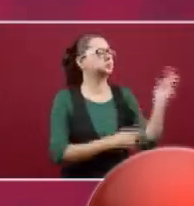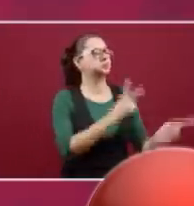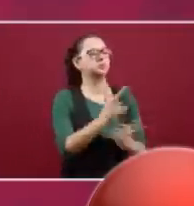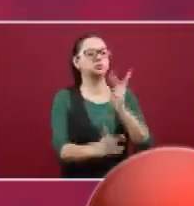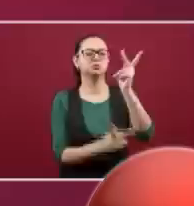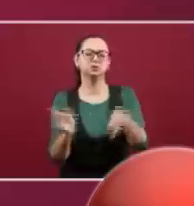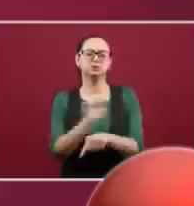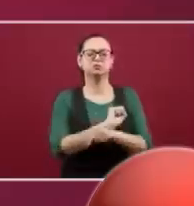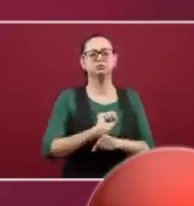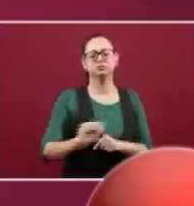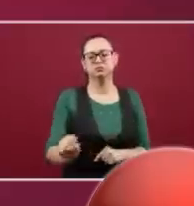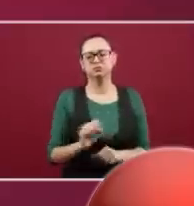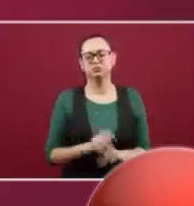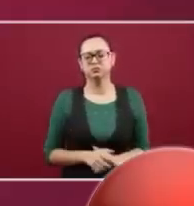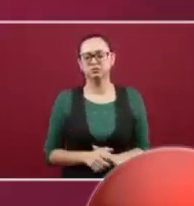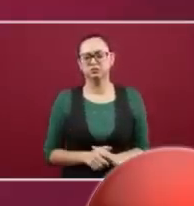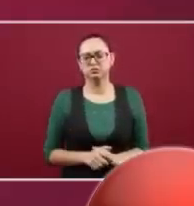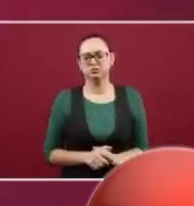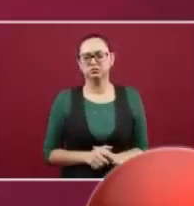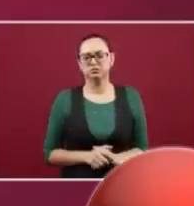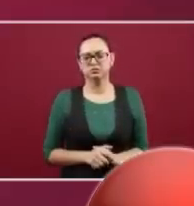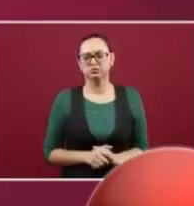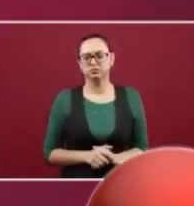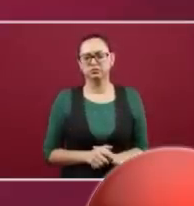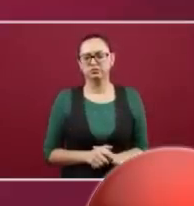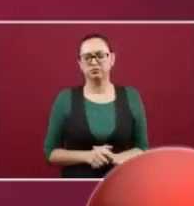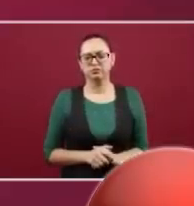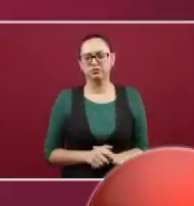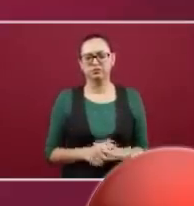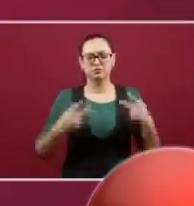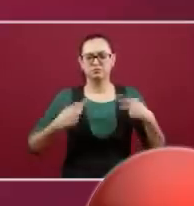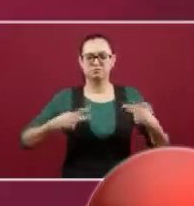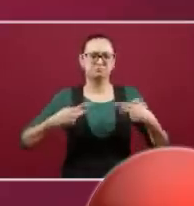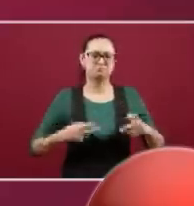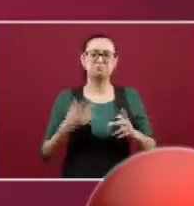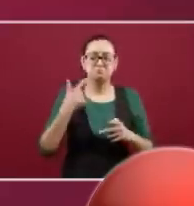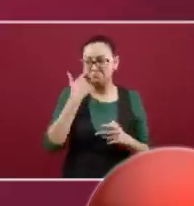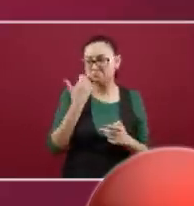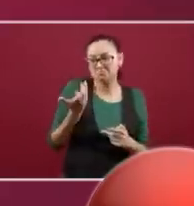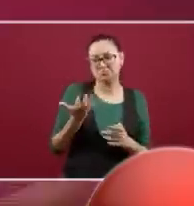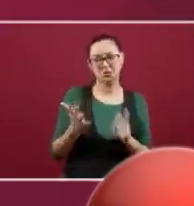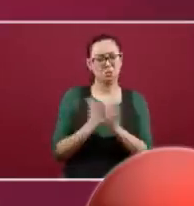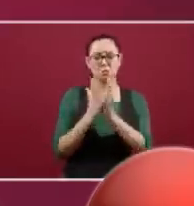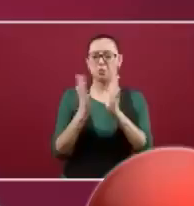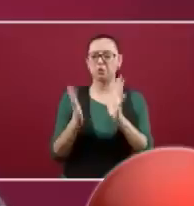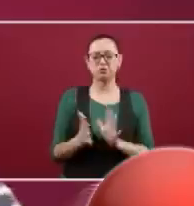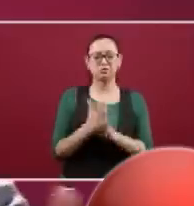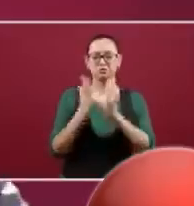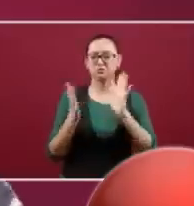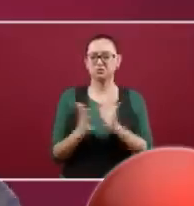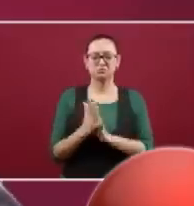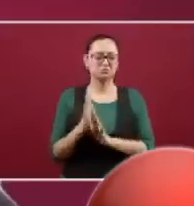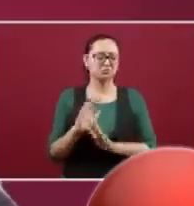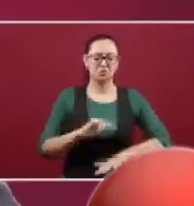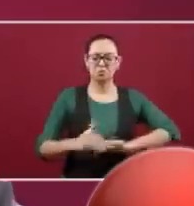con la participación de los ciudadanos. O sea, se ponen las